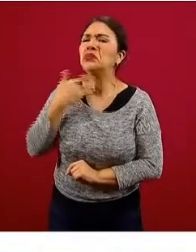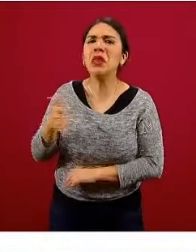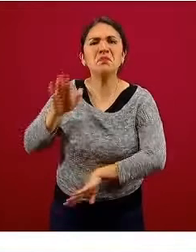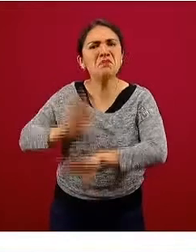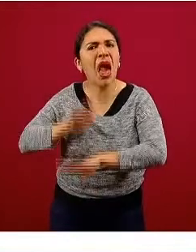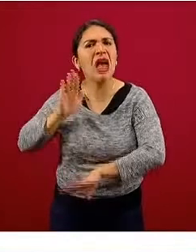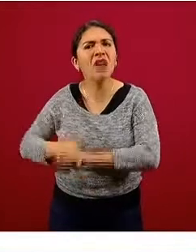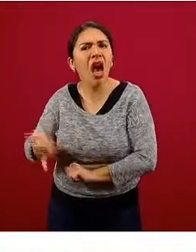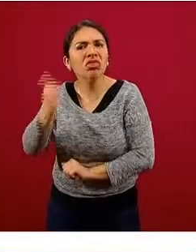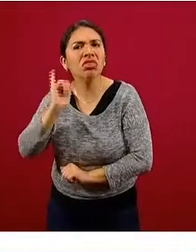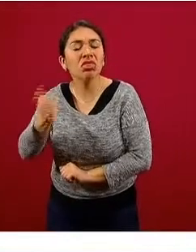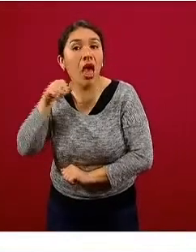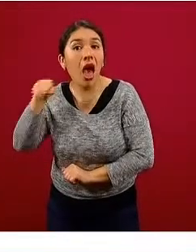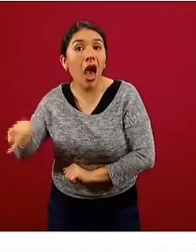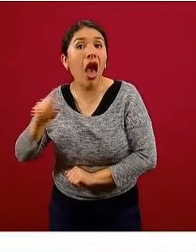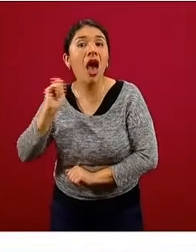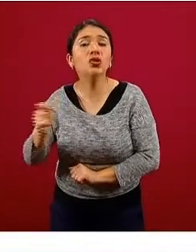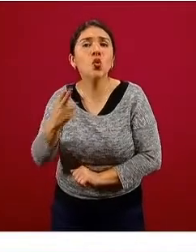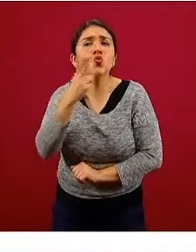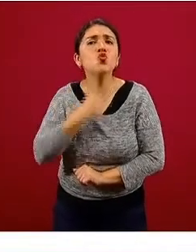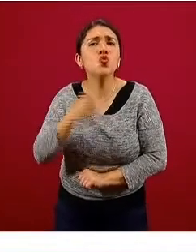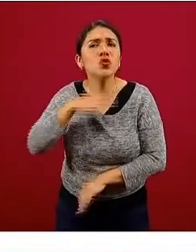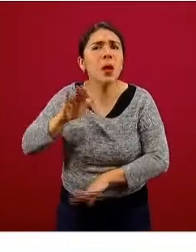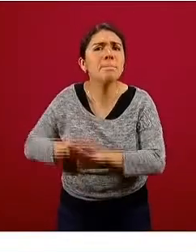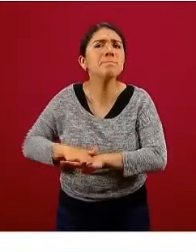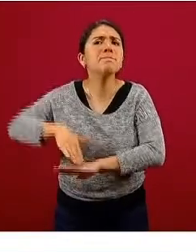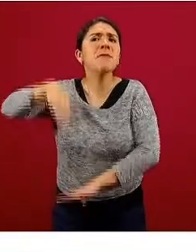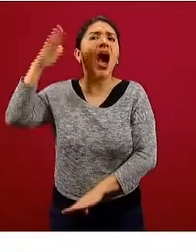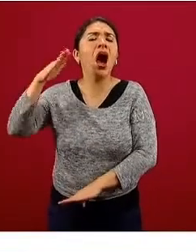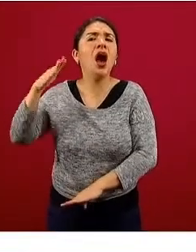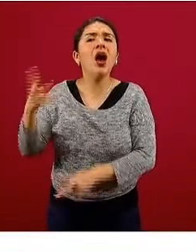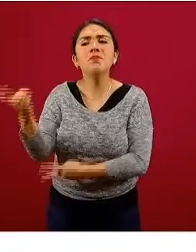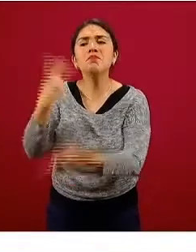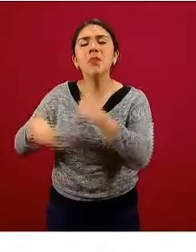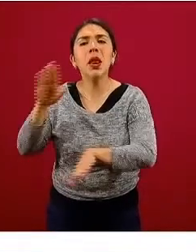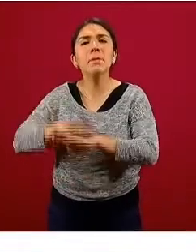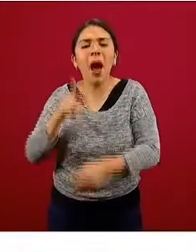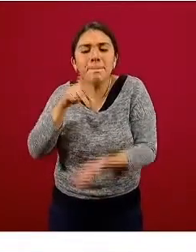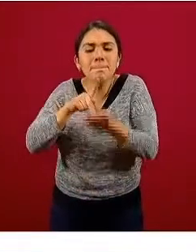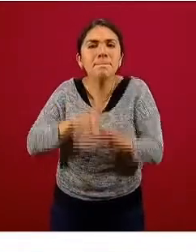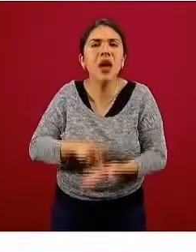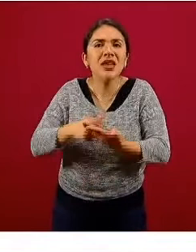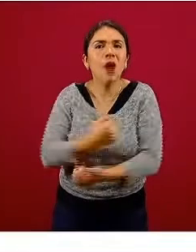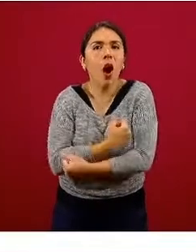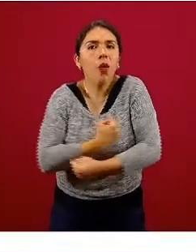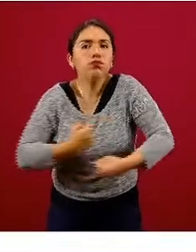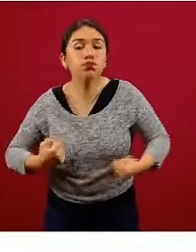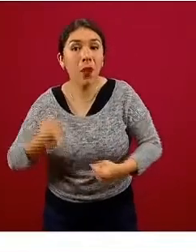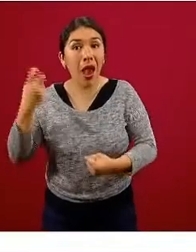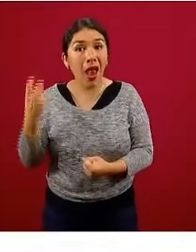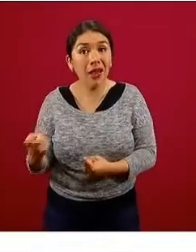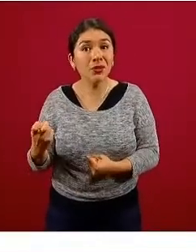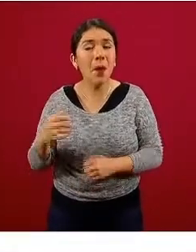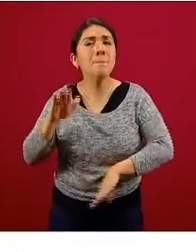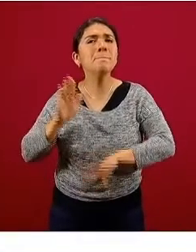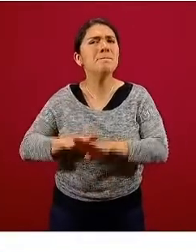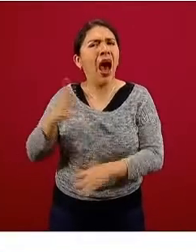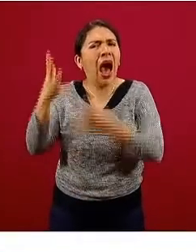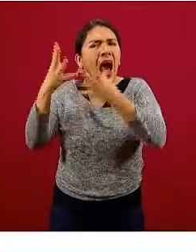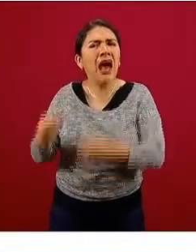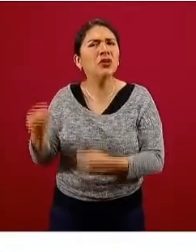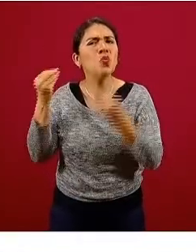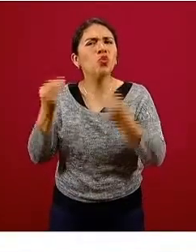las calorías son calorías en exceso, llevan a ganancia de peso, y debido a la alta